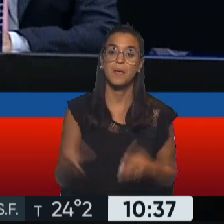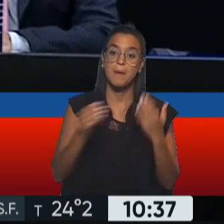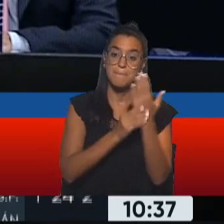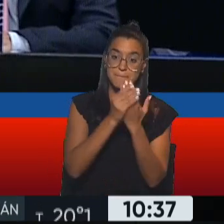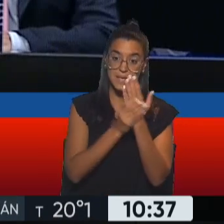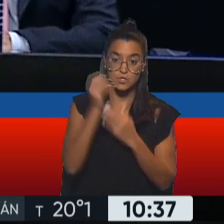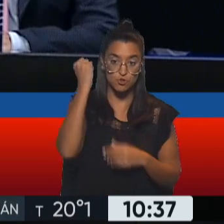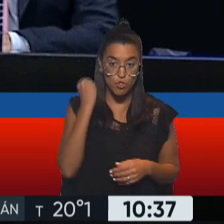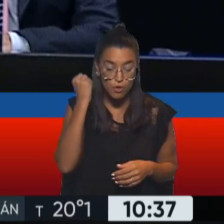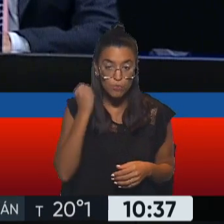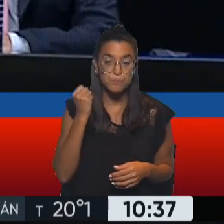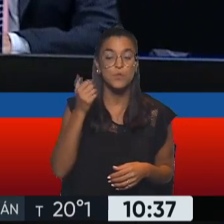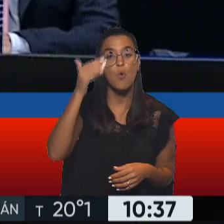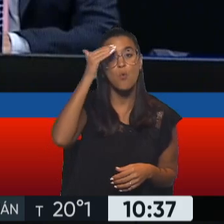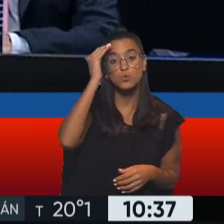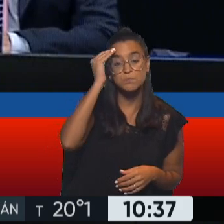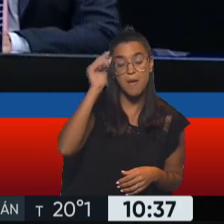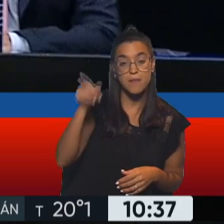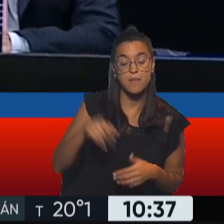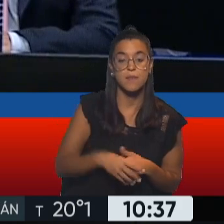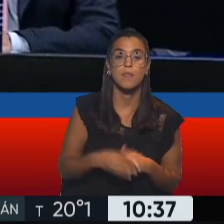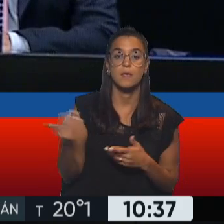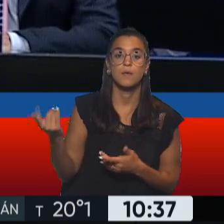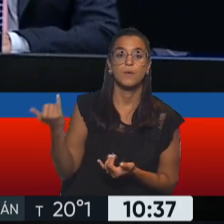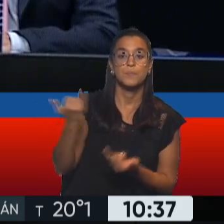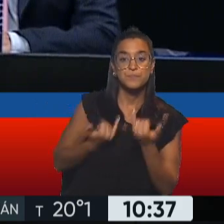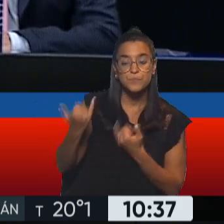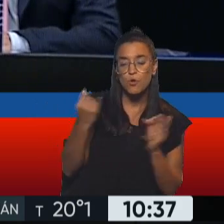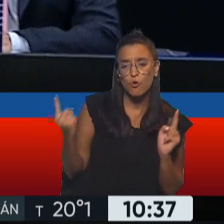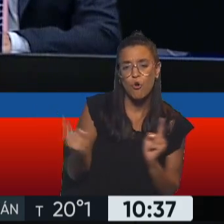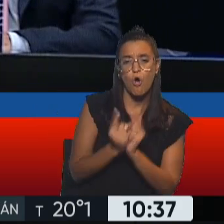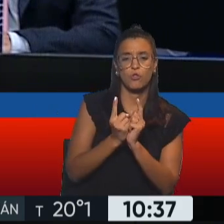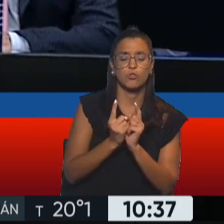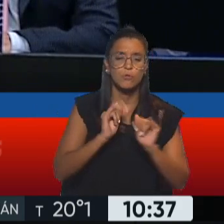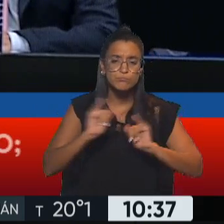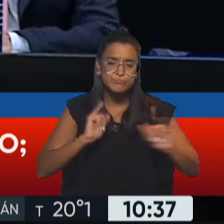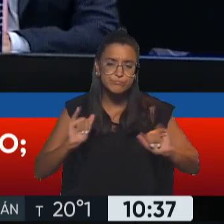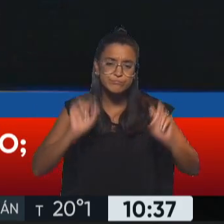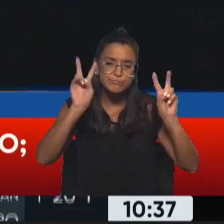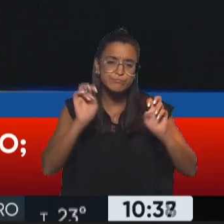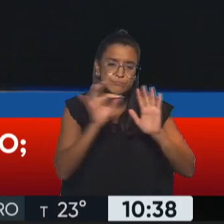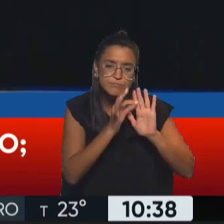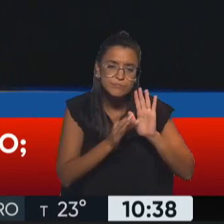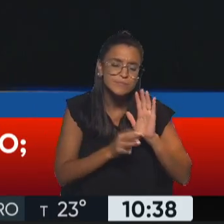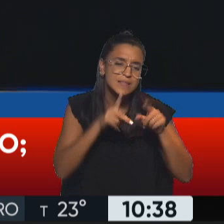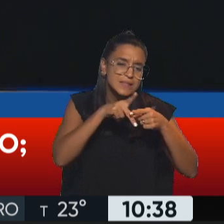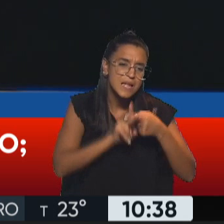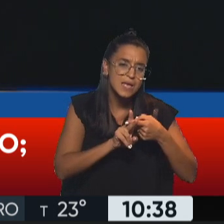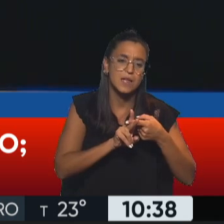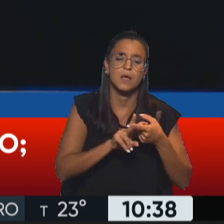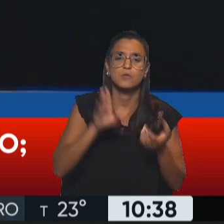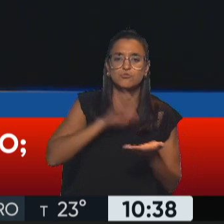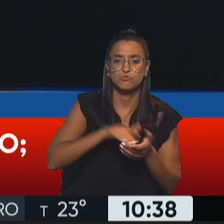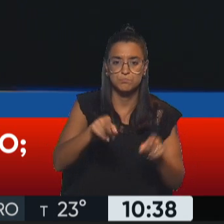ministro de Economía, a Martín Guzmán, que nos dé sintéticamente los aspectos centrales y las cuestiones técnicas en las cuales